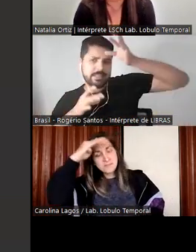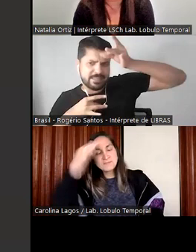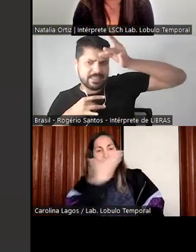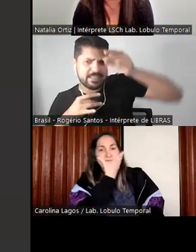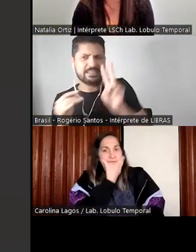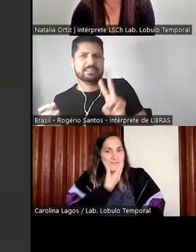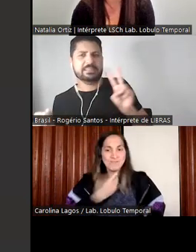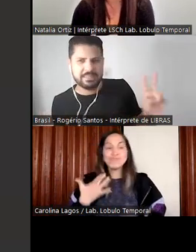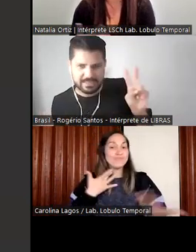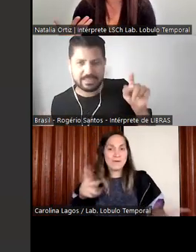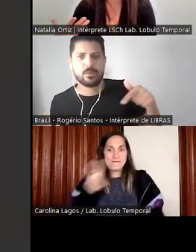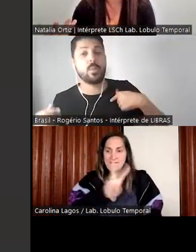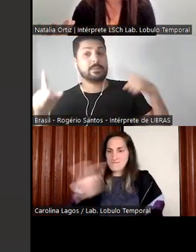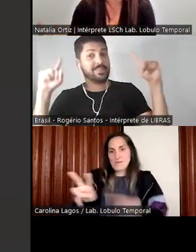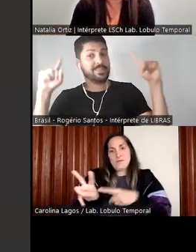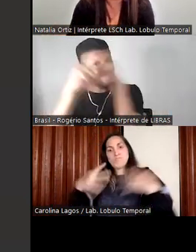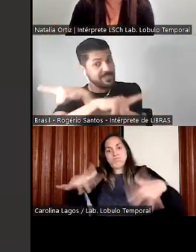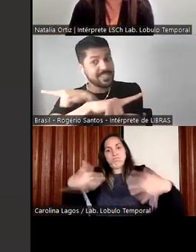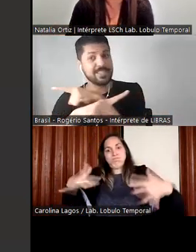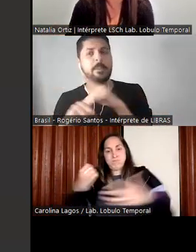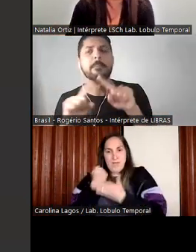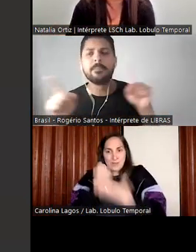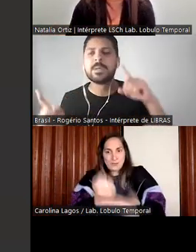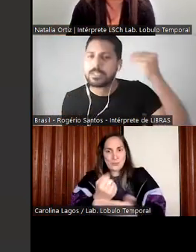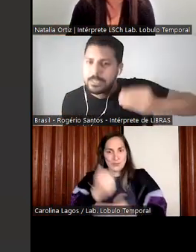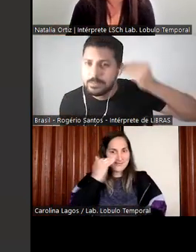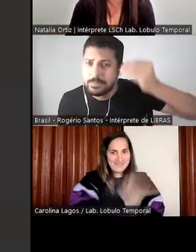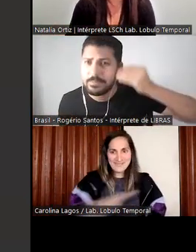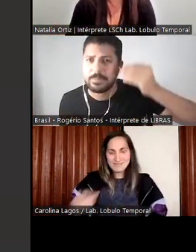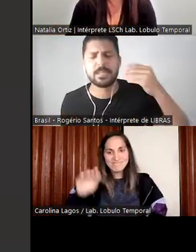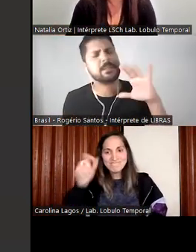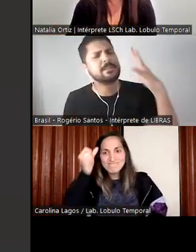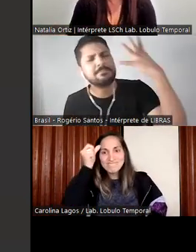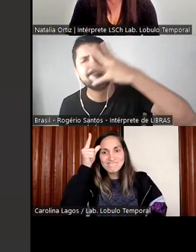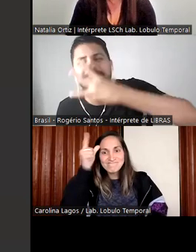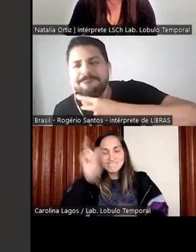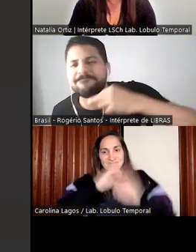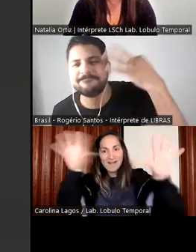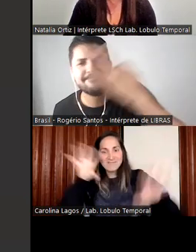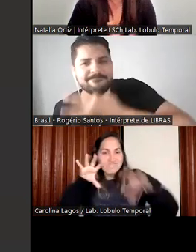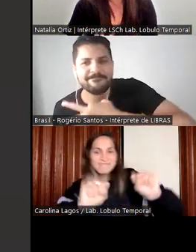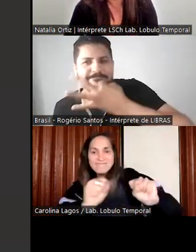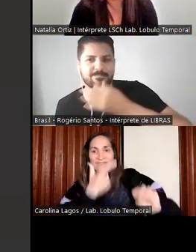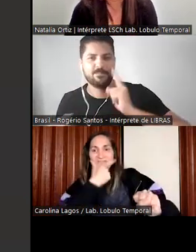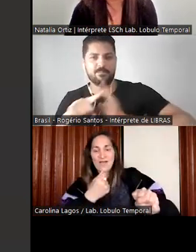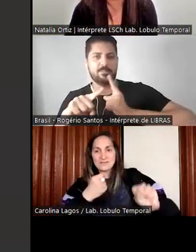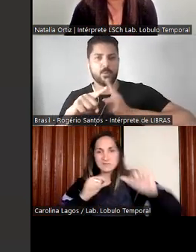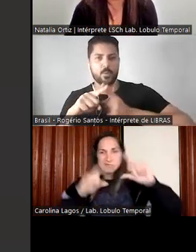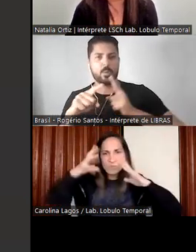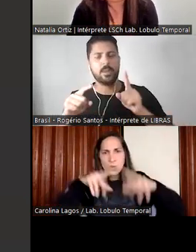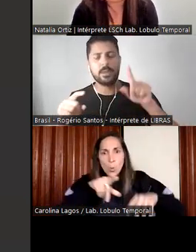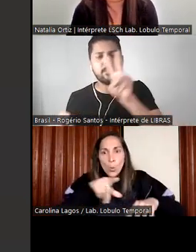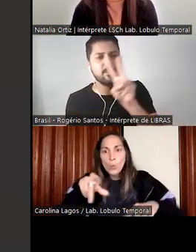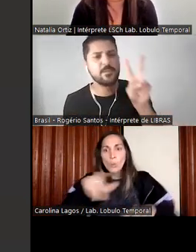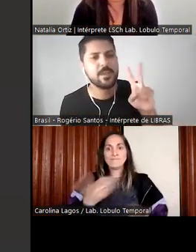muy complejo. Pero igual en mi experiencia, saben que fue bastante bonita trabajar con vernáculo visual, porque además uno ayuda a los